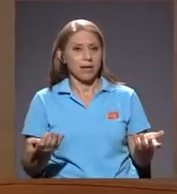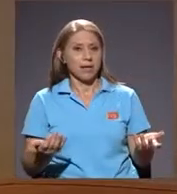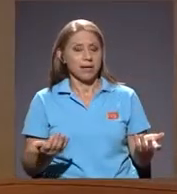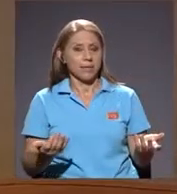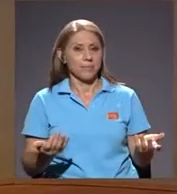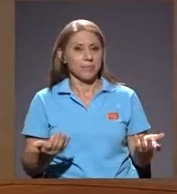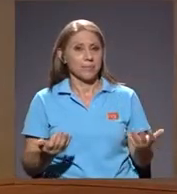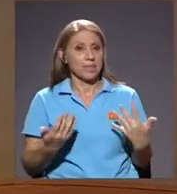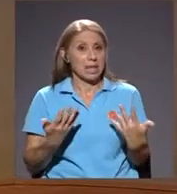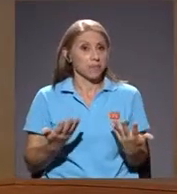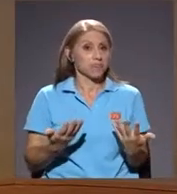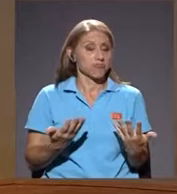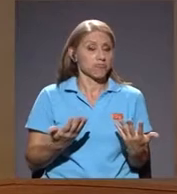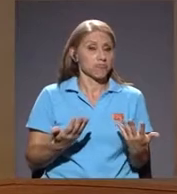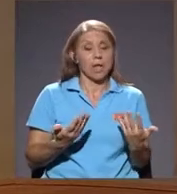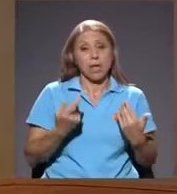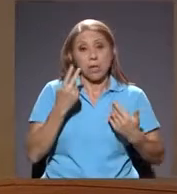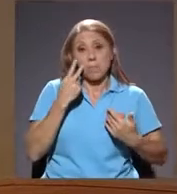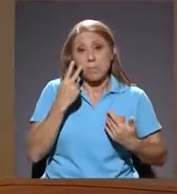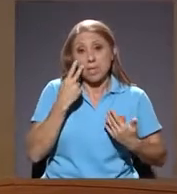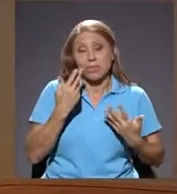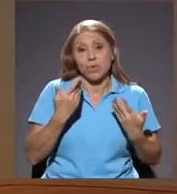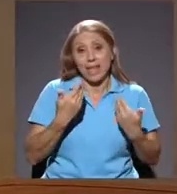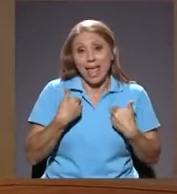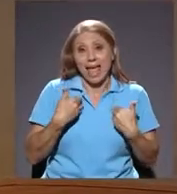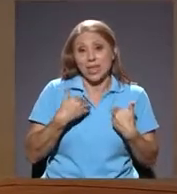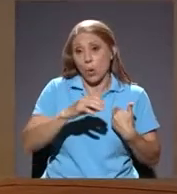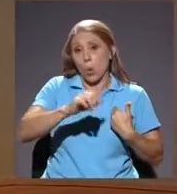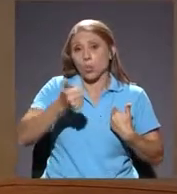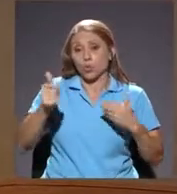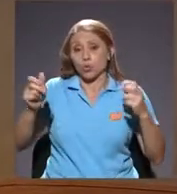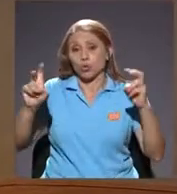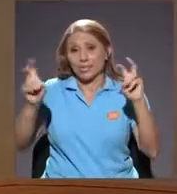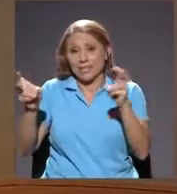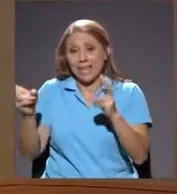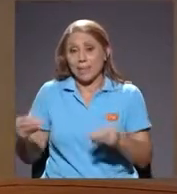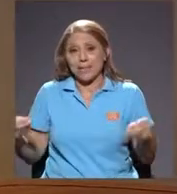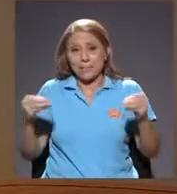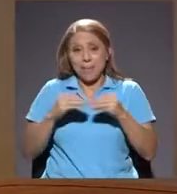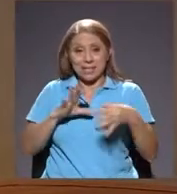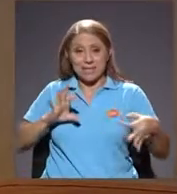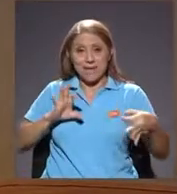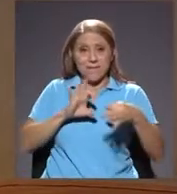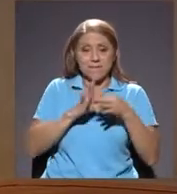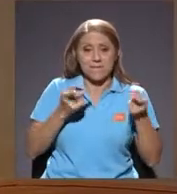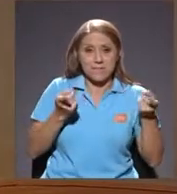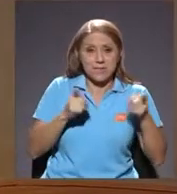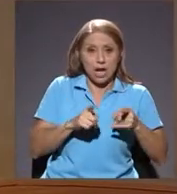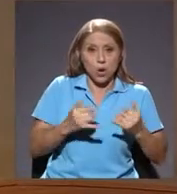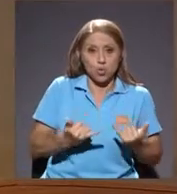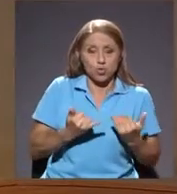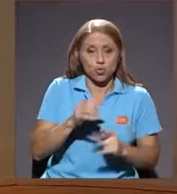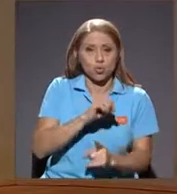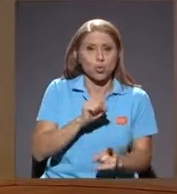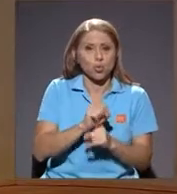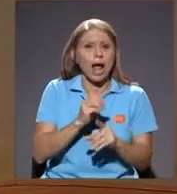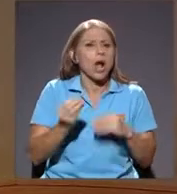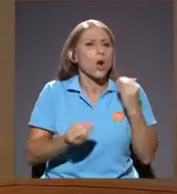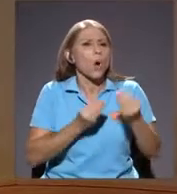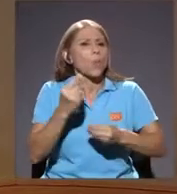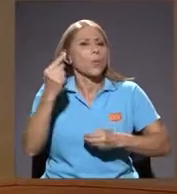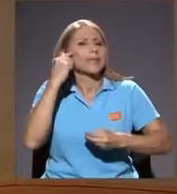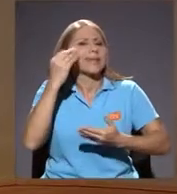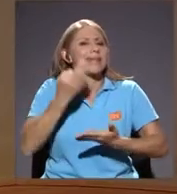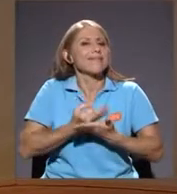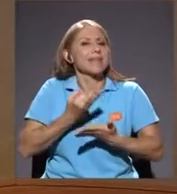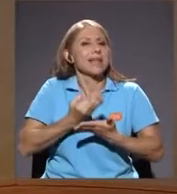frente a otras consideraciones de más más de coyuntura como pensar en financiar el desarrollo